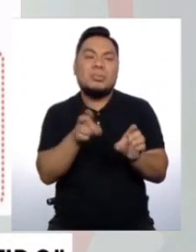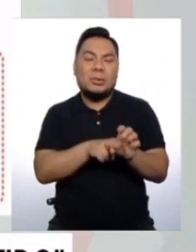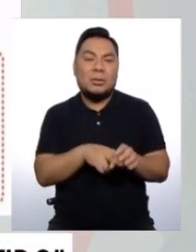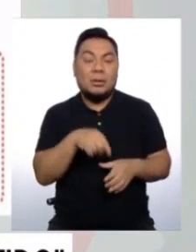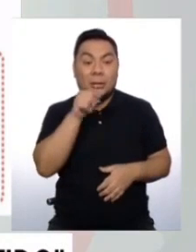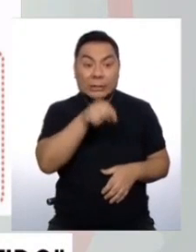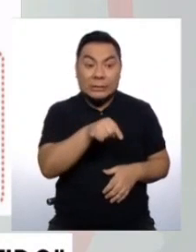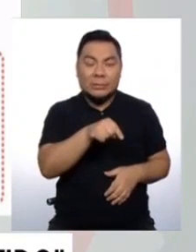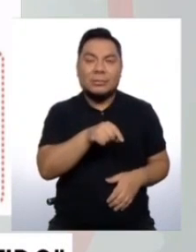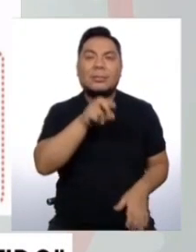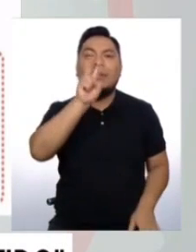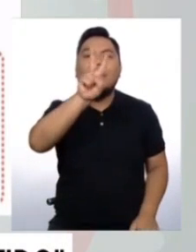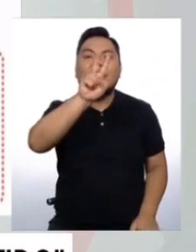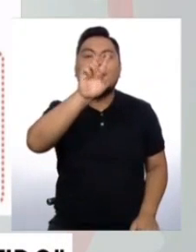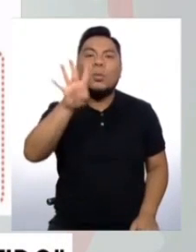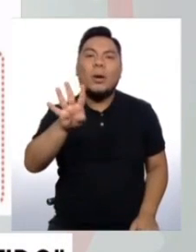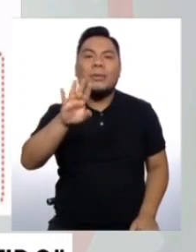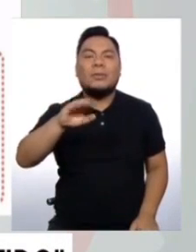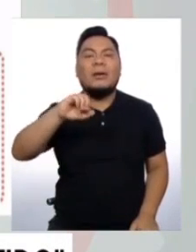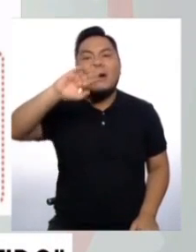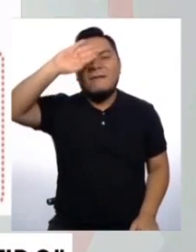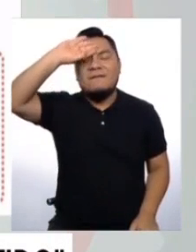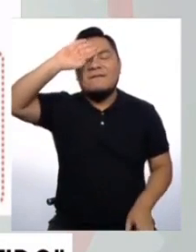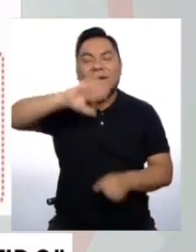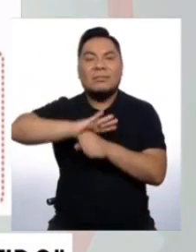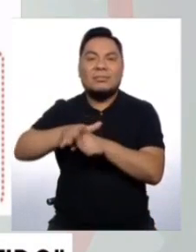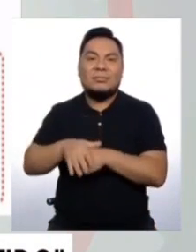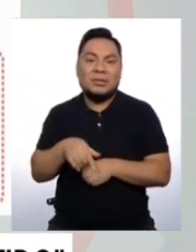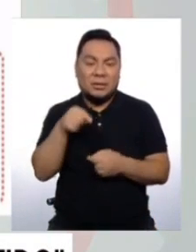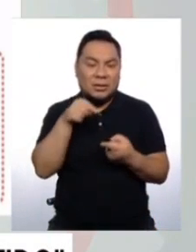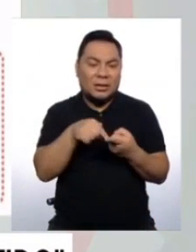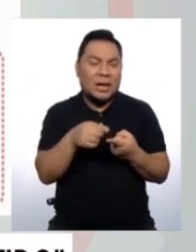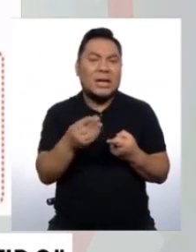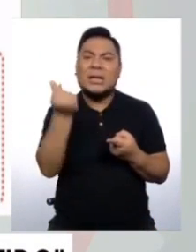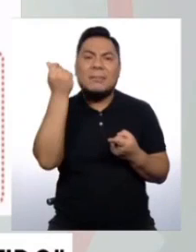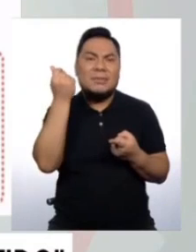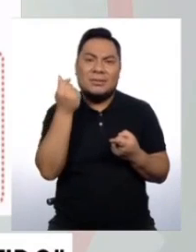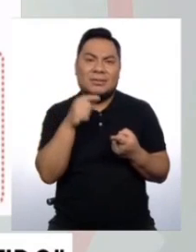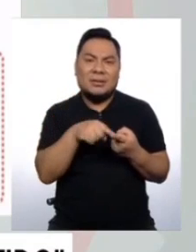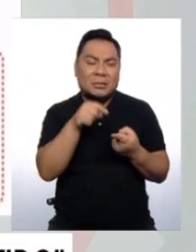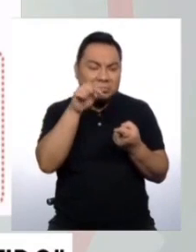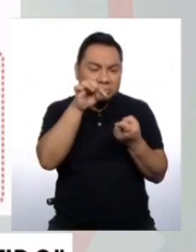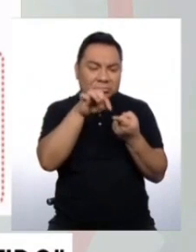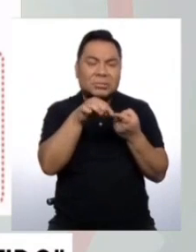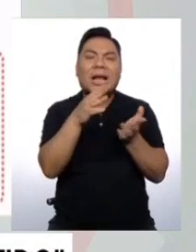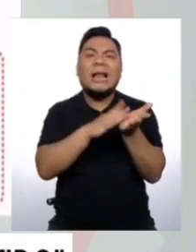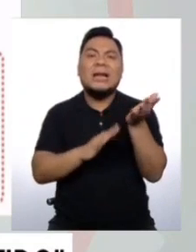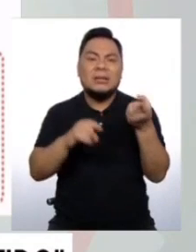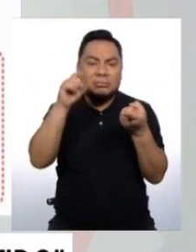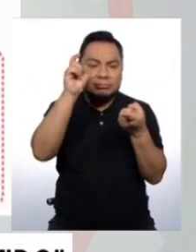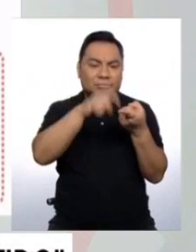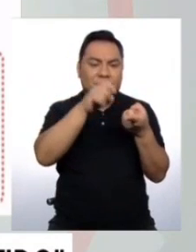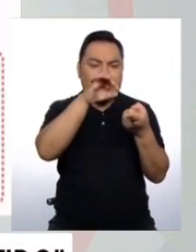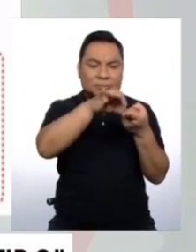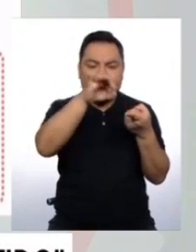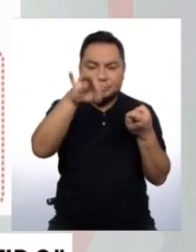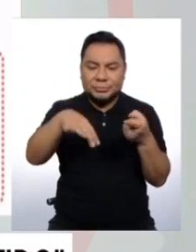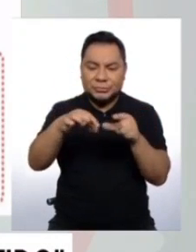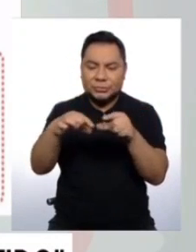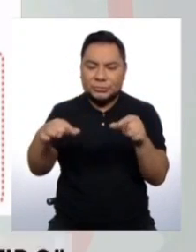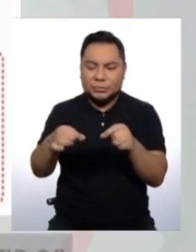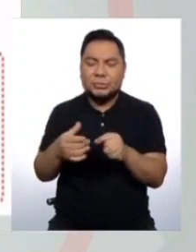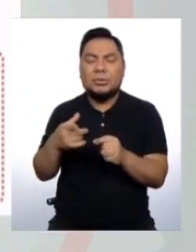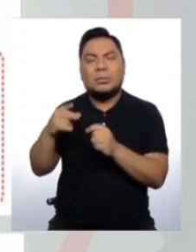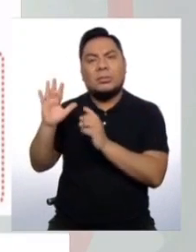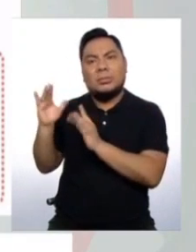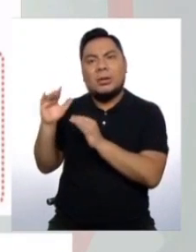24 positivos. La prueba rápida, una gota de sangre, se hace la